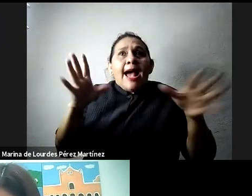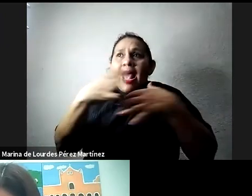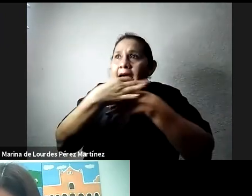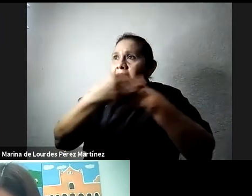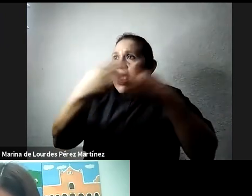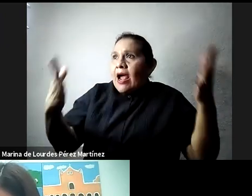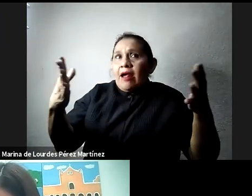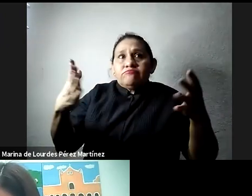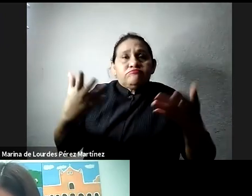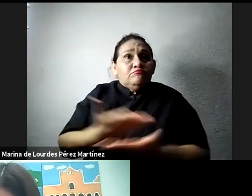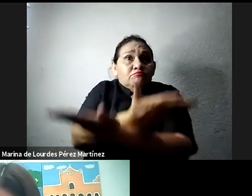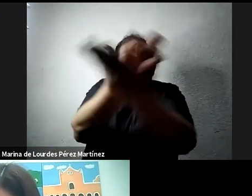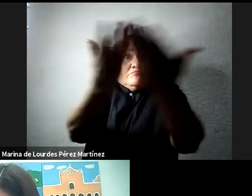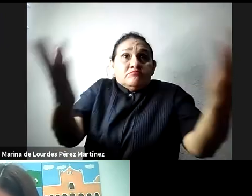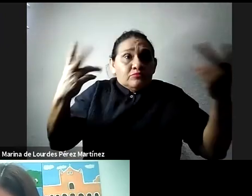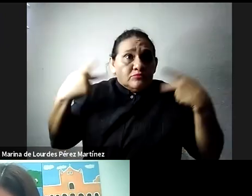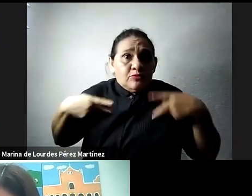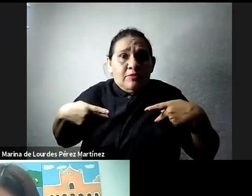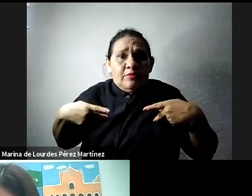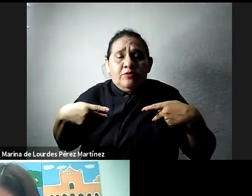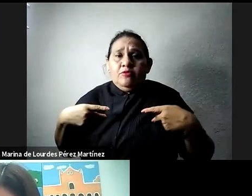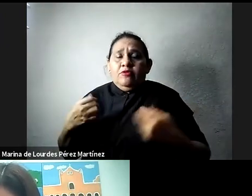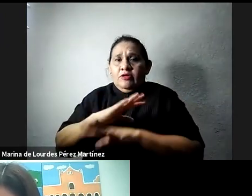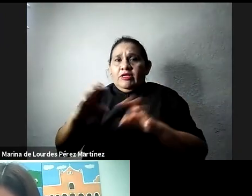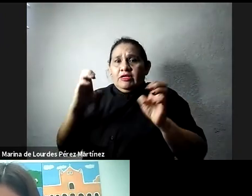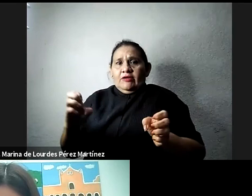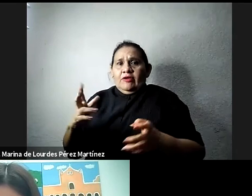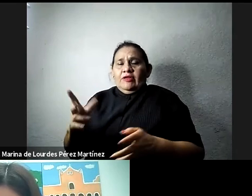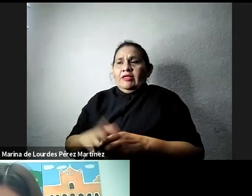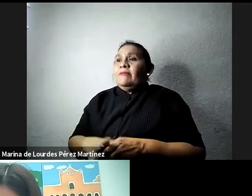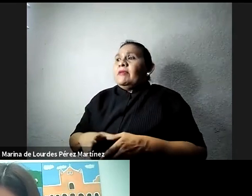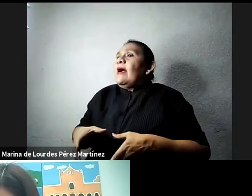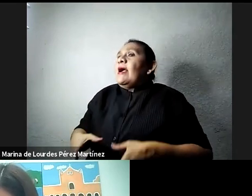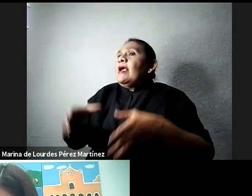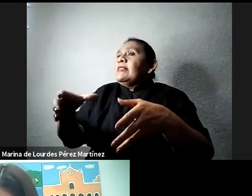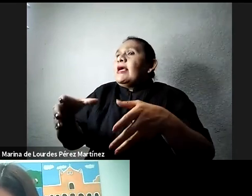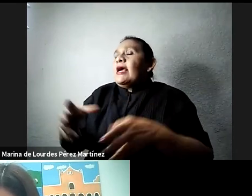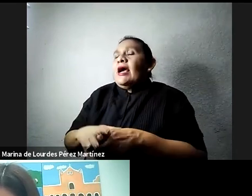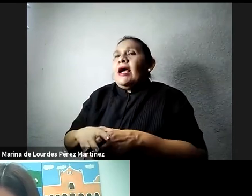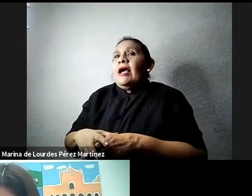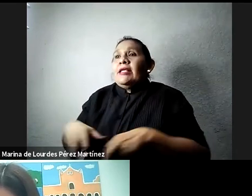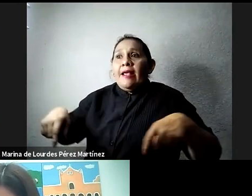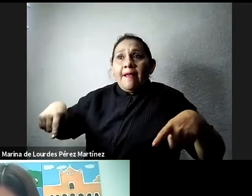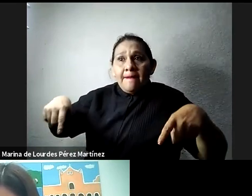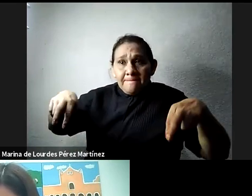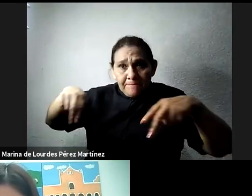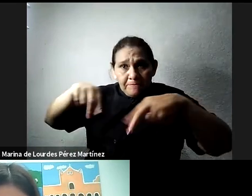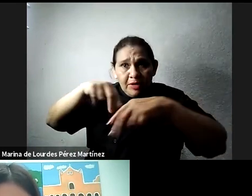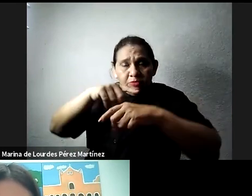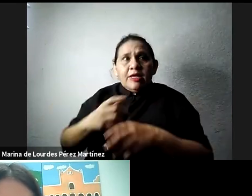ciudadanía, ¿no? Fíjate que ahora ya esta calle ya es peatonal o ya cambió la parada de